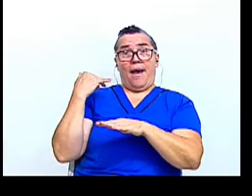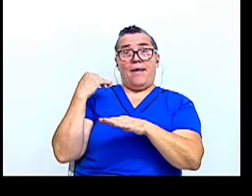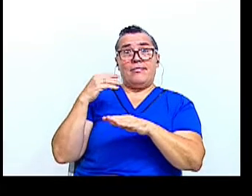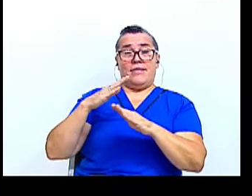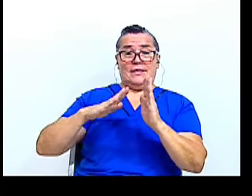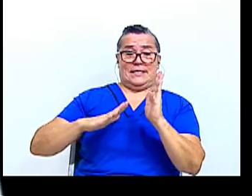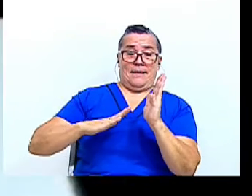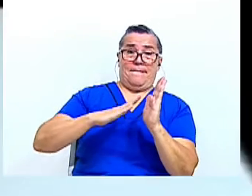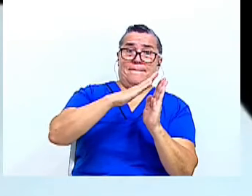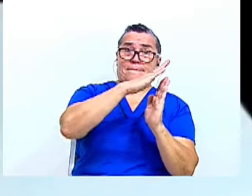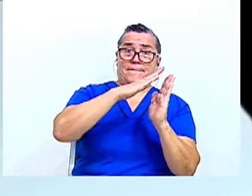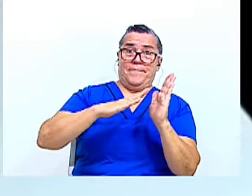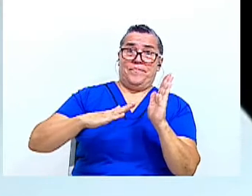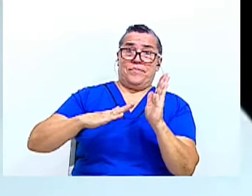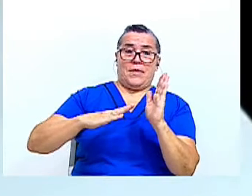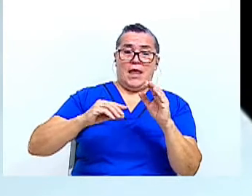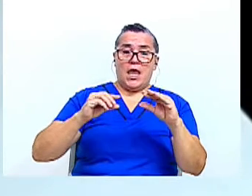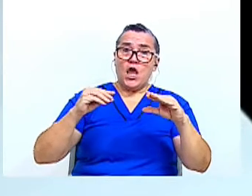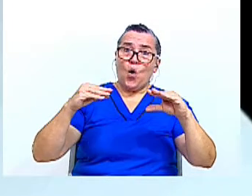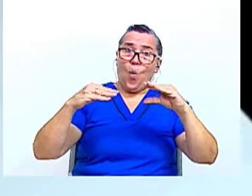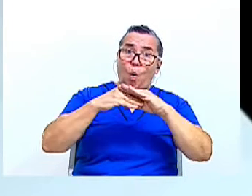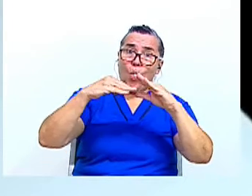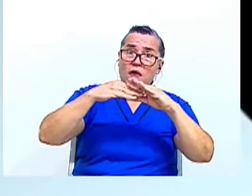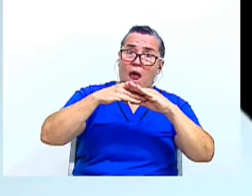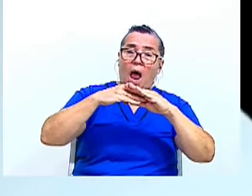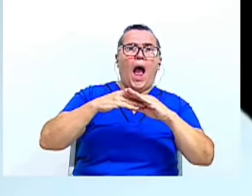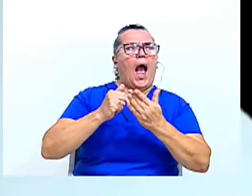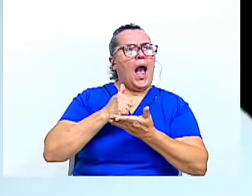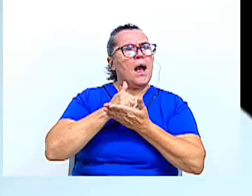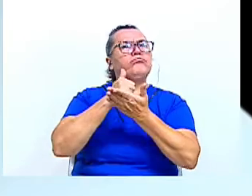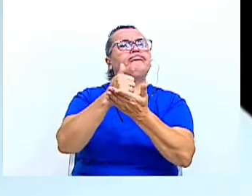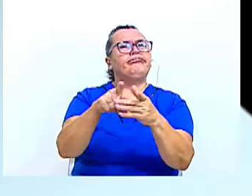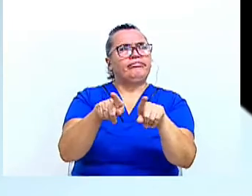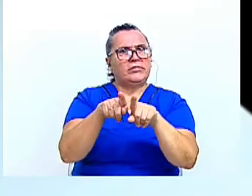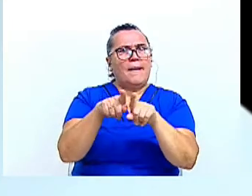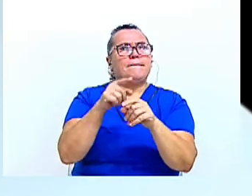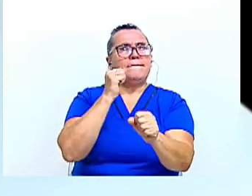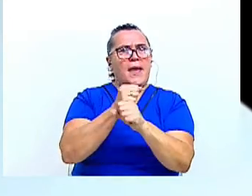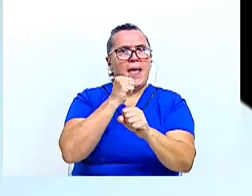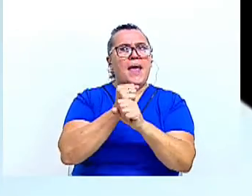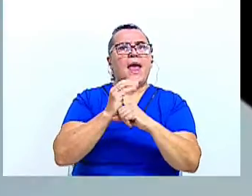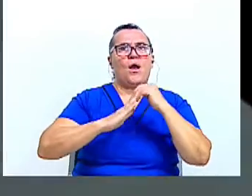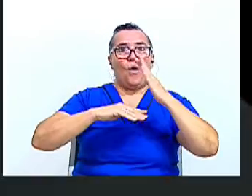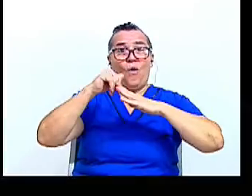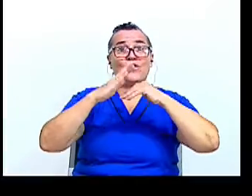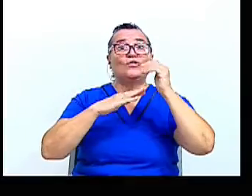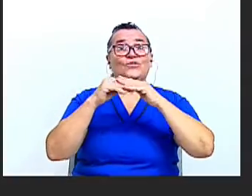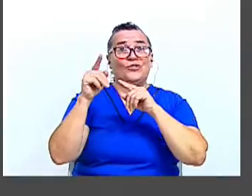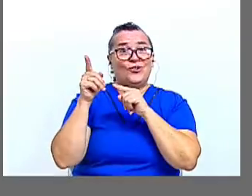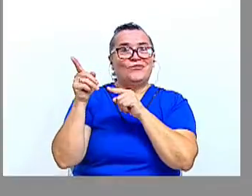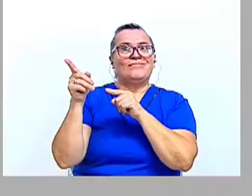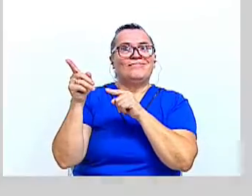cuña contribuyeron en igual medida a servir de gran ayuda en las labores de construcción.